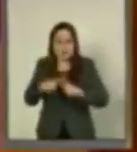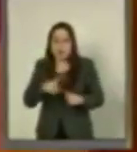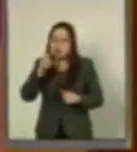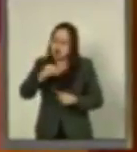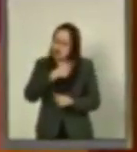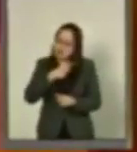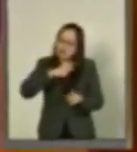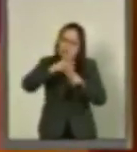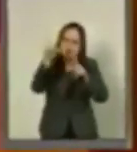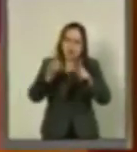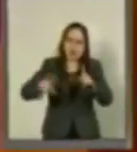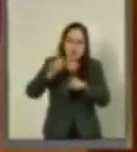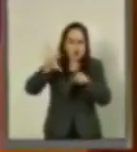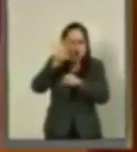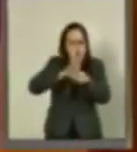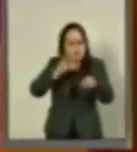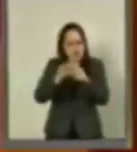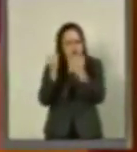provenía uno de diferente estado.